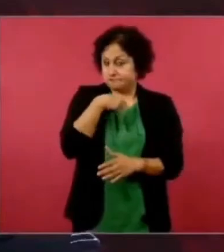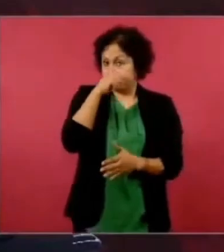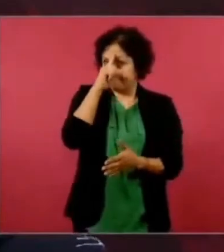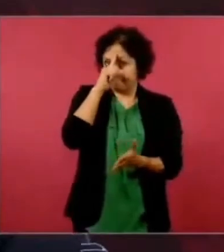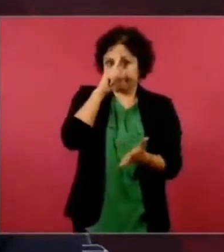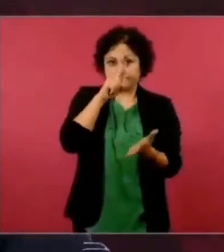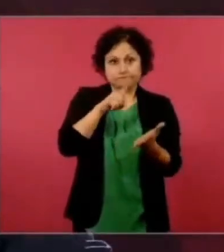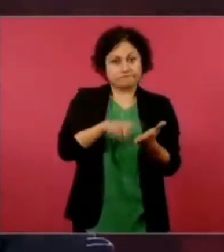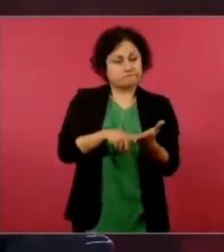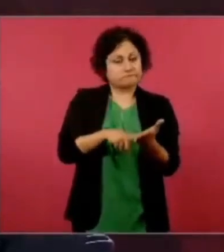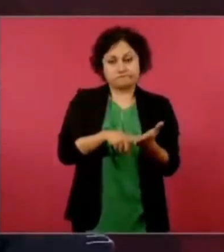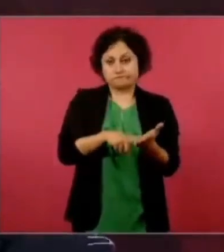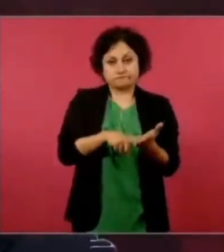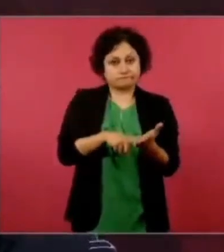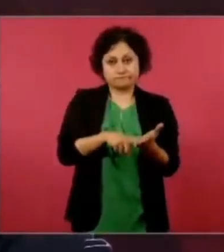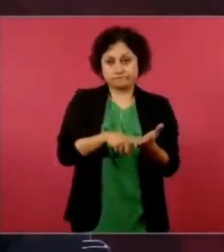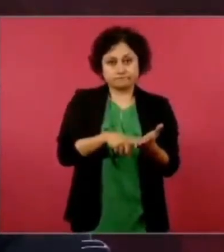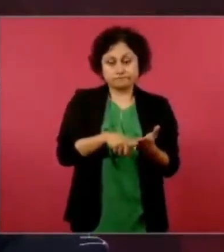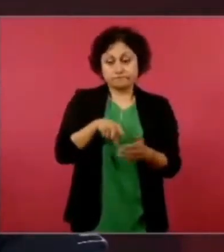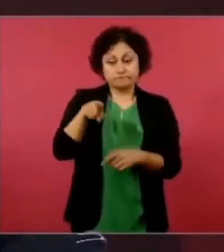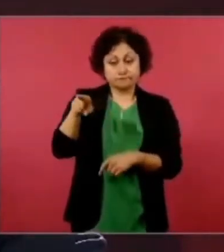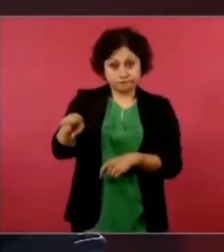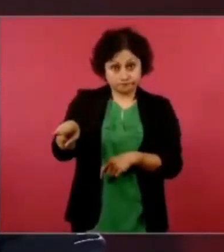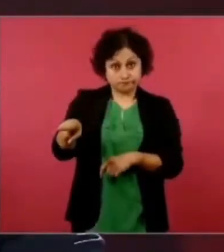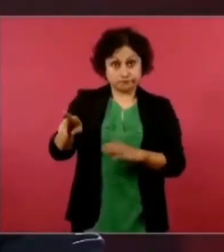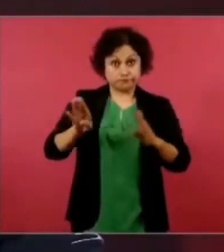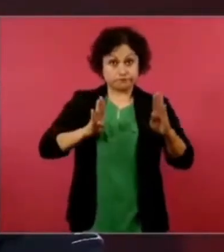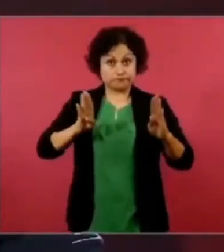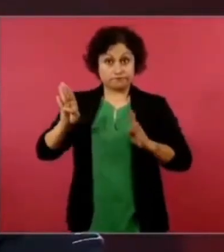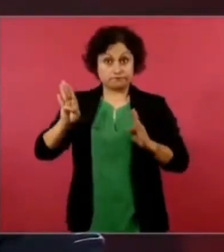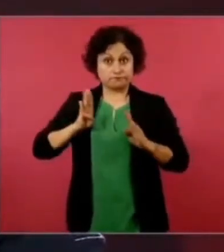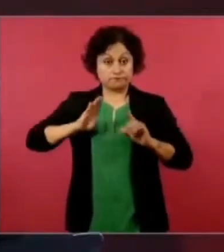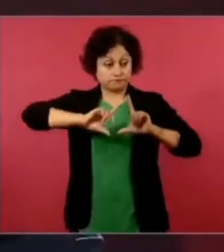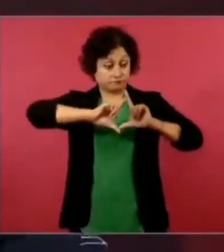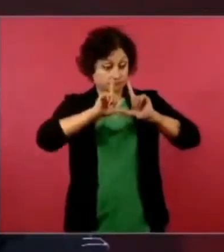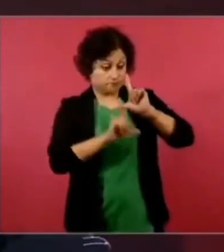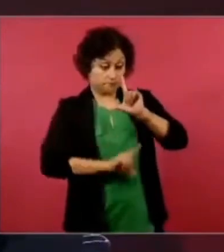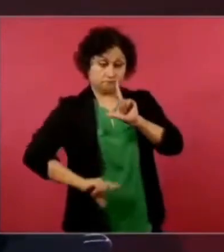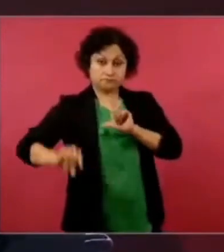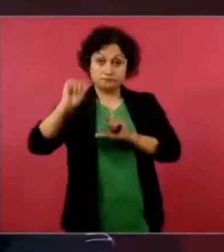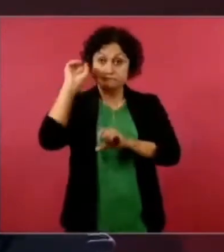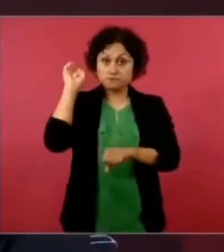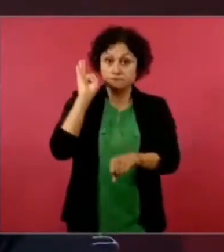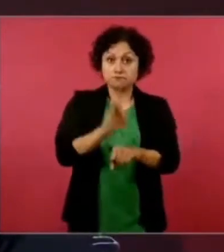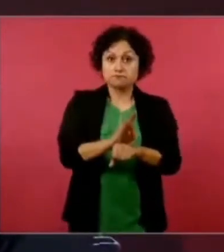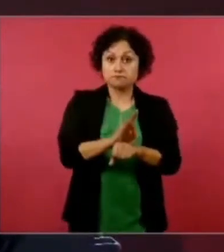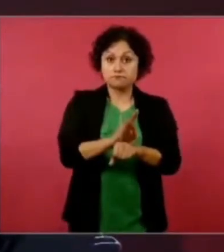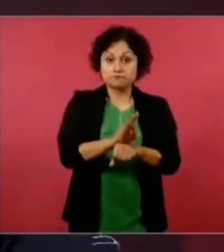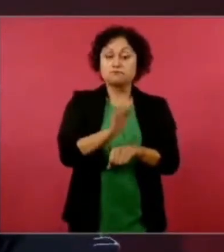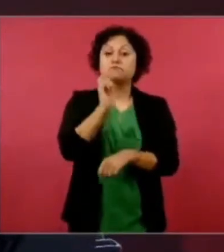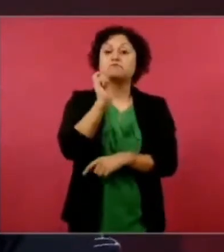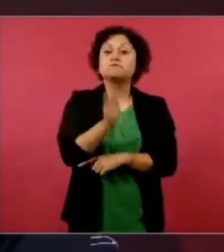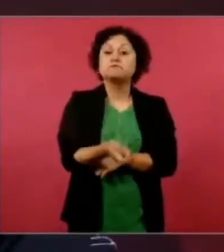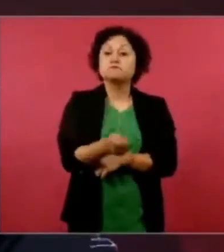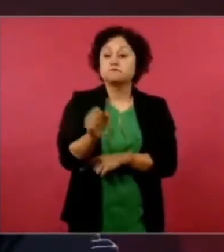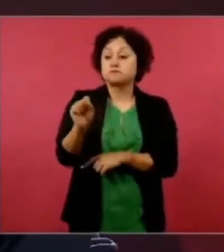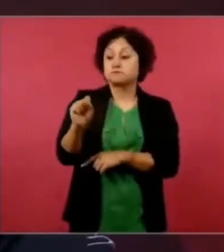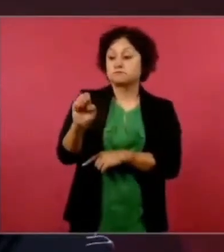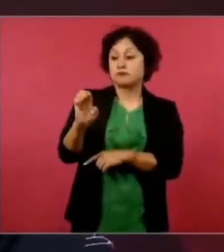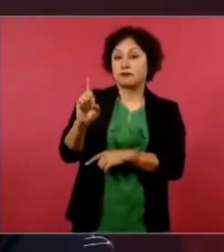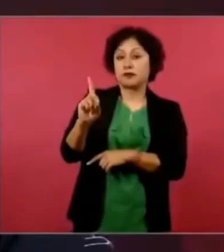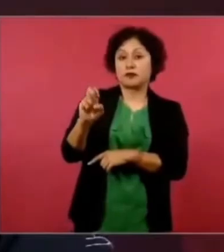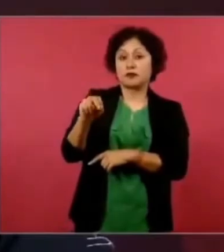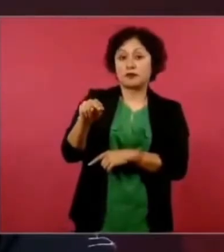que el ejército, la defensa nacional, es la mejor